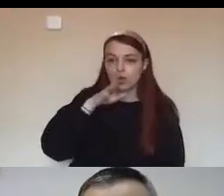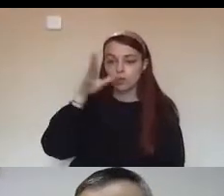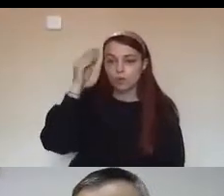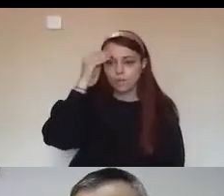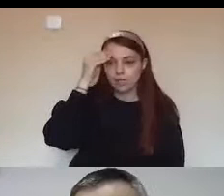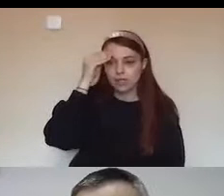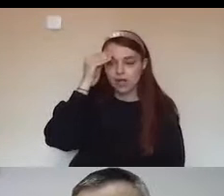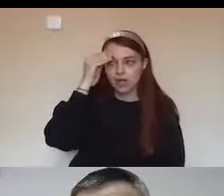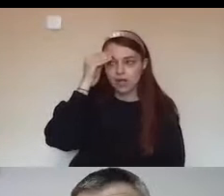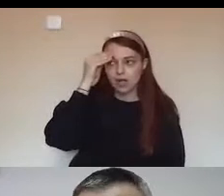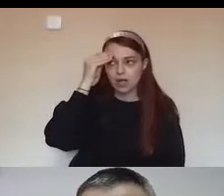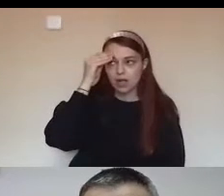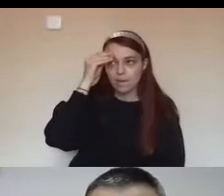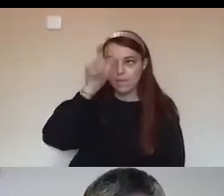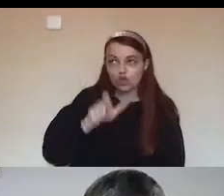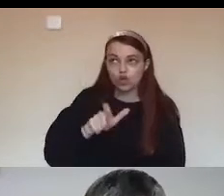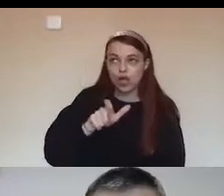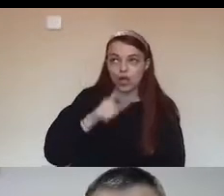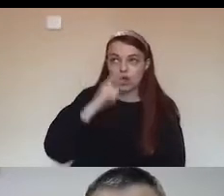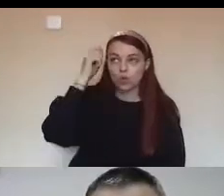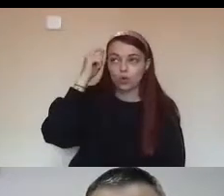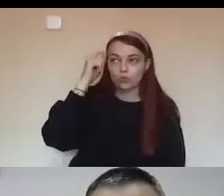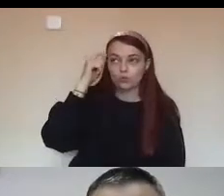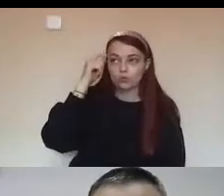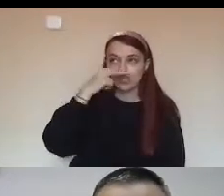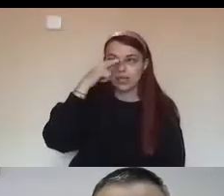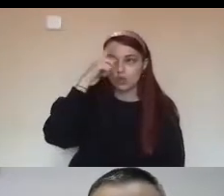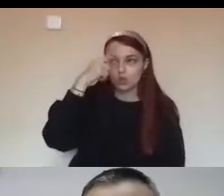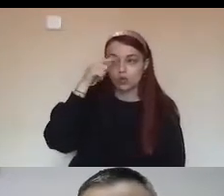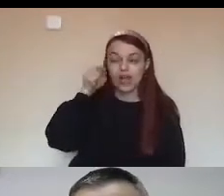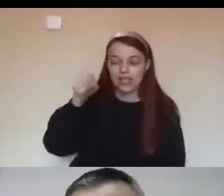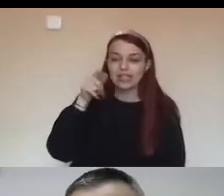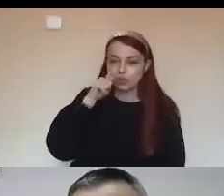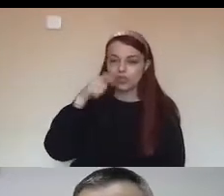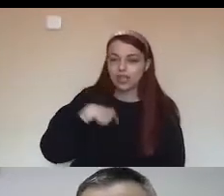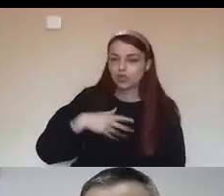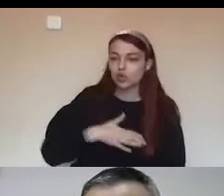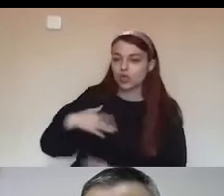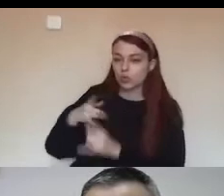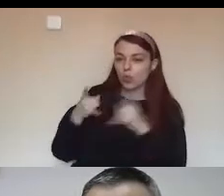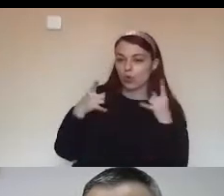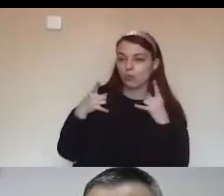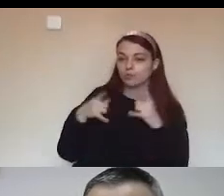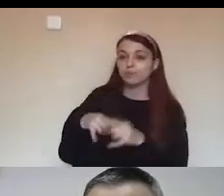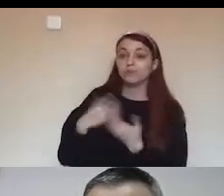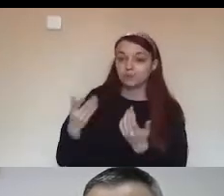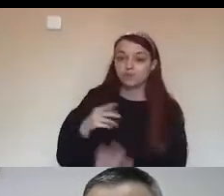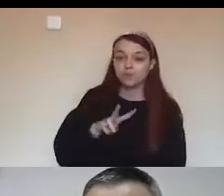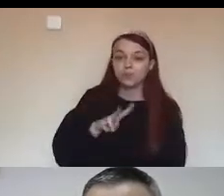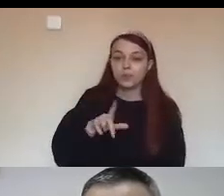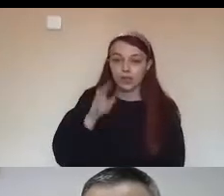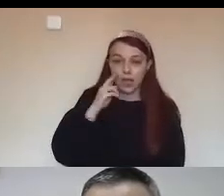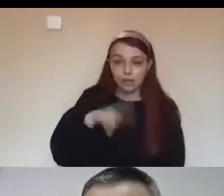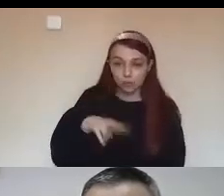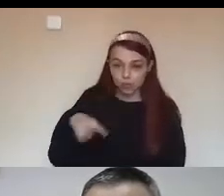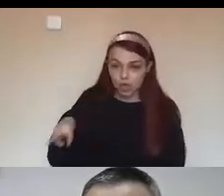perfil de turista que quiere. Bien, Vila Museu, además,